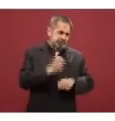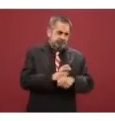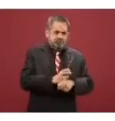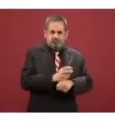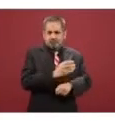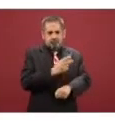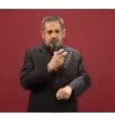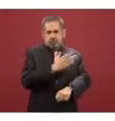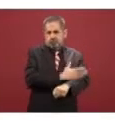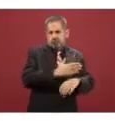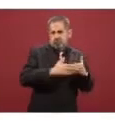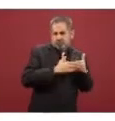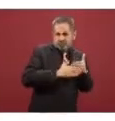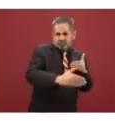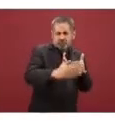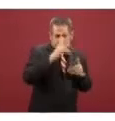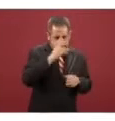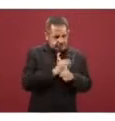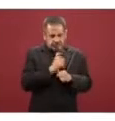vida mayor y un mantenimiento menor,